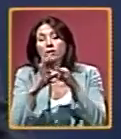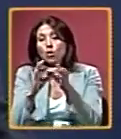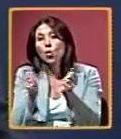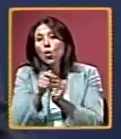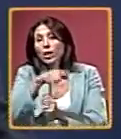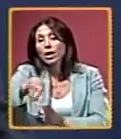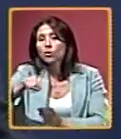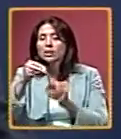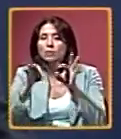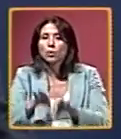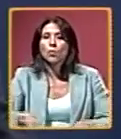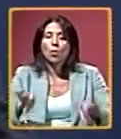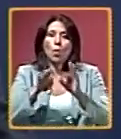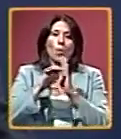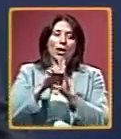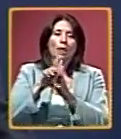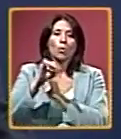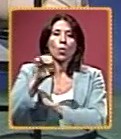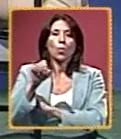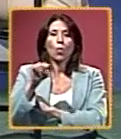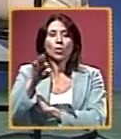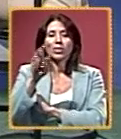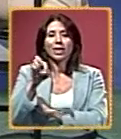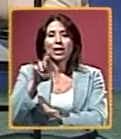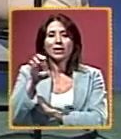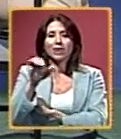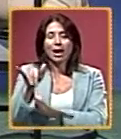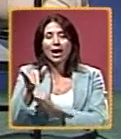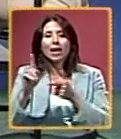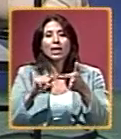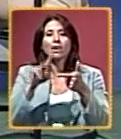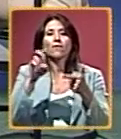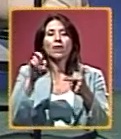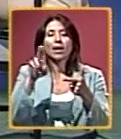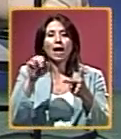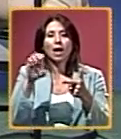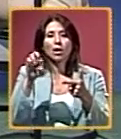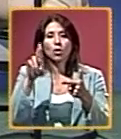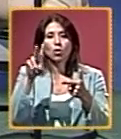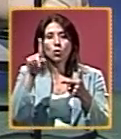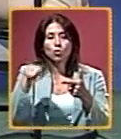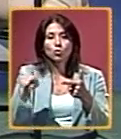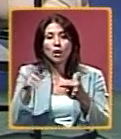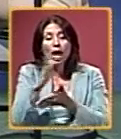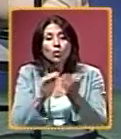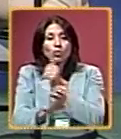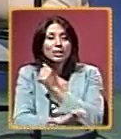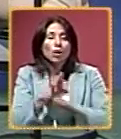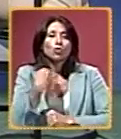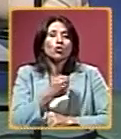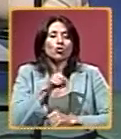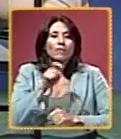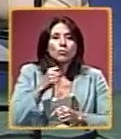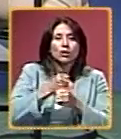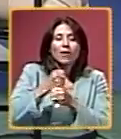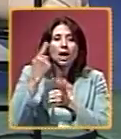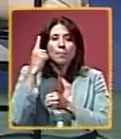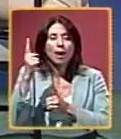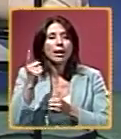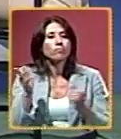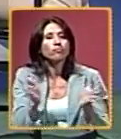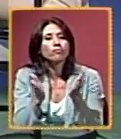trascendental. Por ejemplo, Monterrey, Veracruz, o sea, hay estados en los que tenemos que movernos también para promover nuestros intereses, y muchas veces se